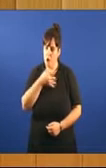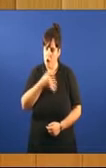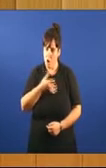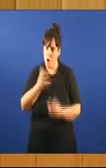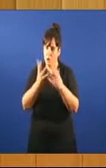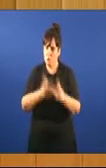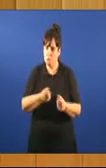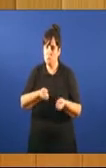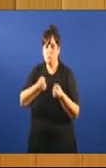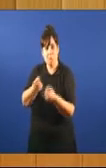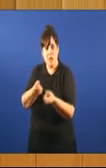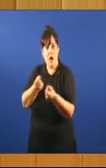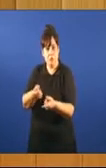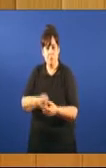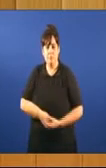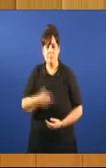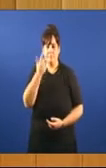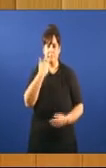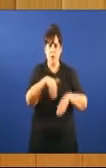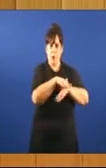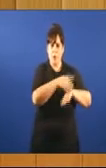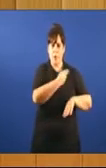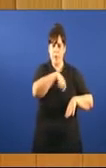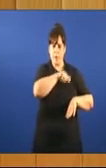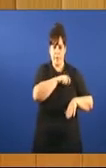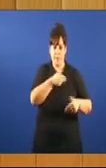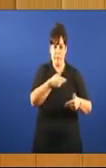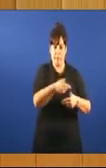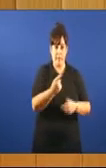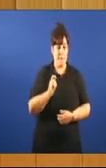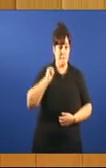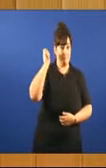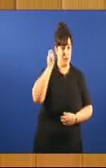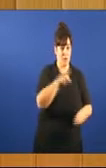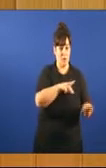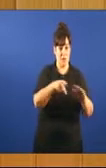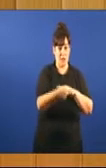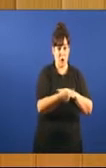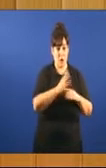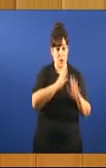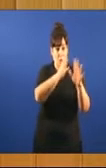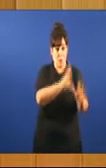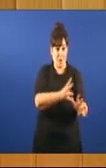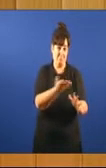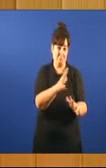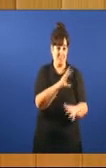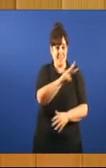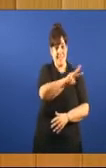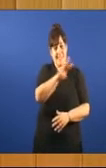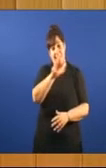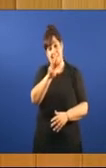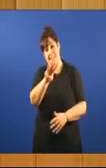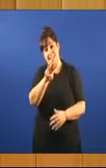de decir. O goberno español recortará as pensións nos próximos 9 anos en